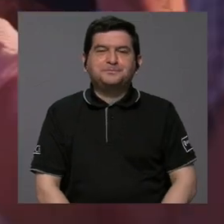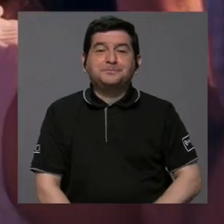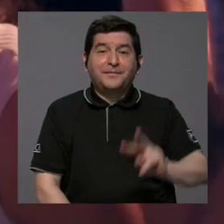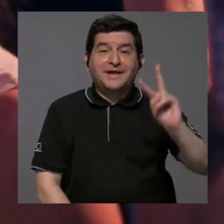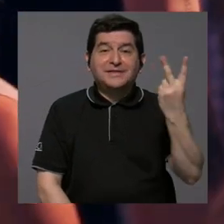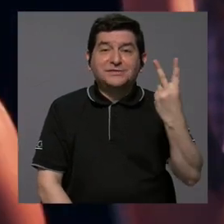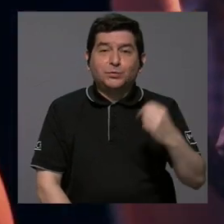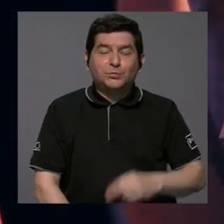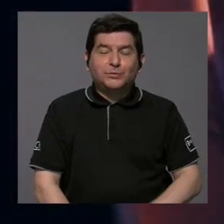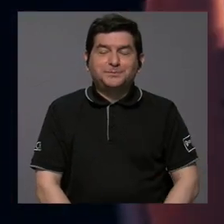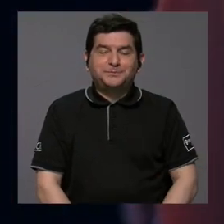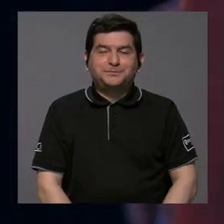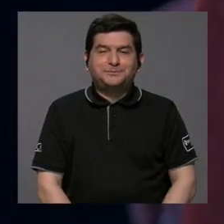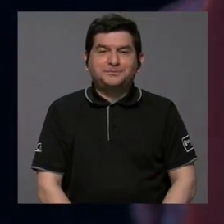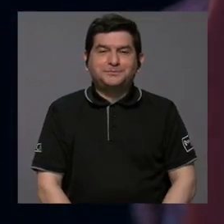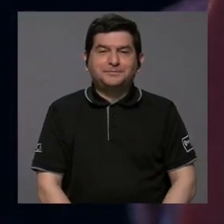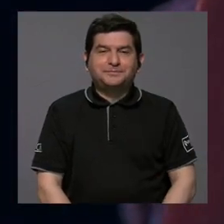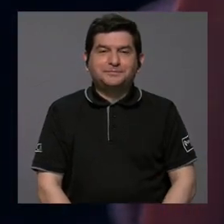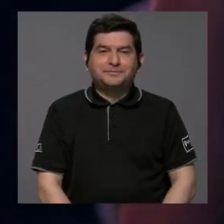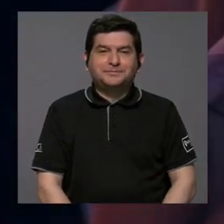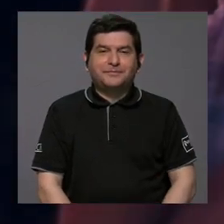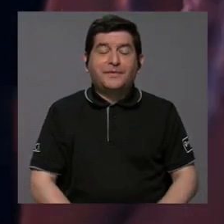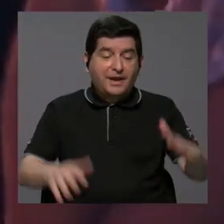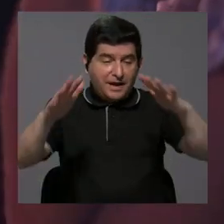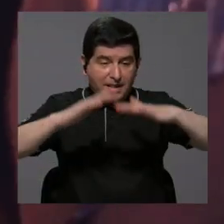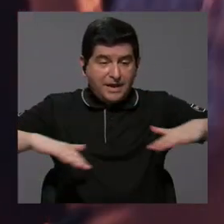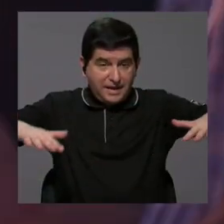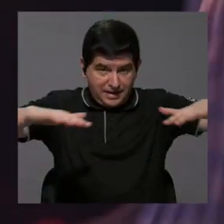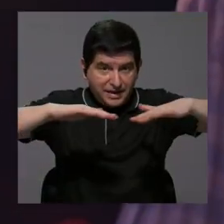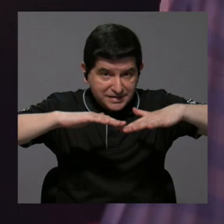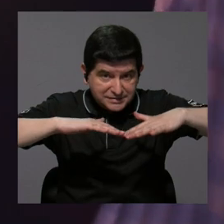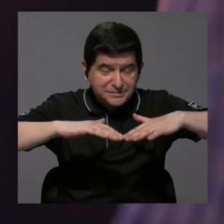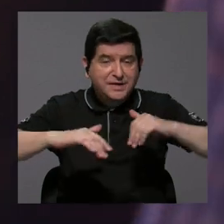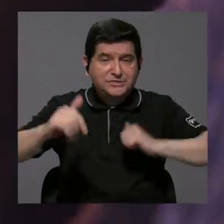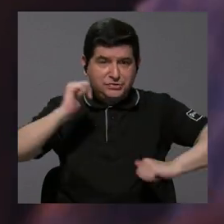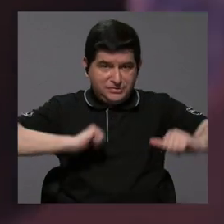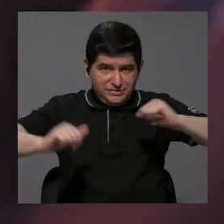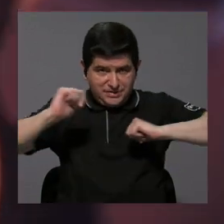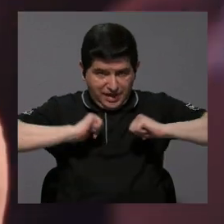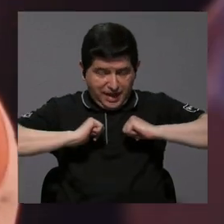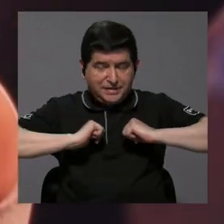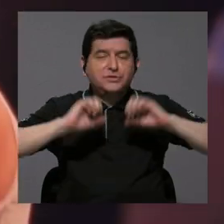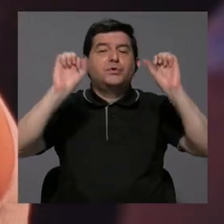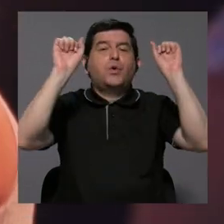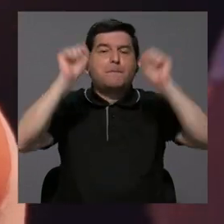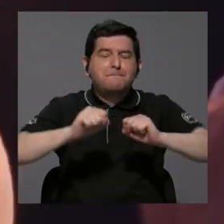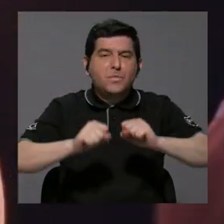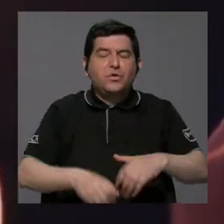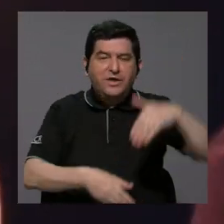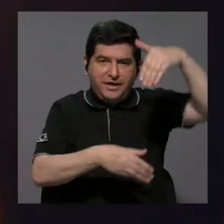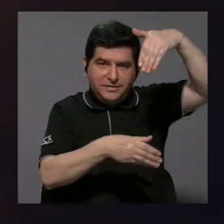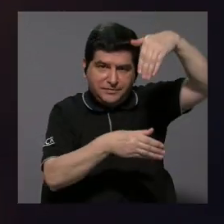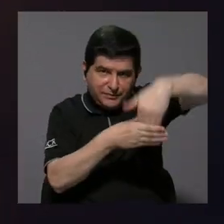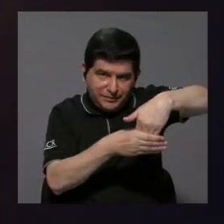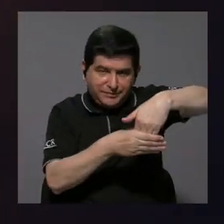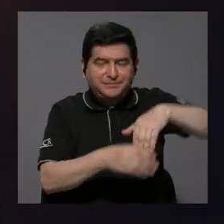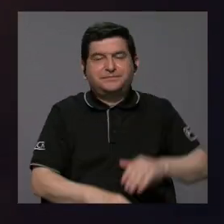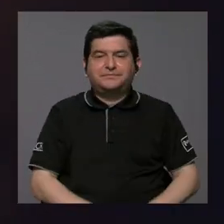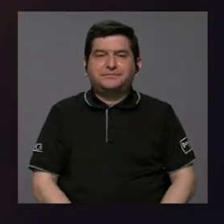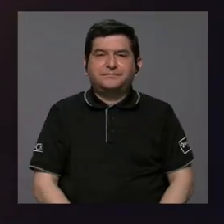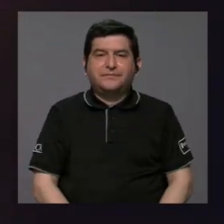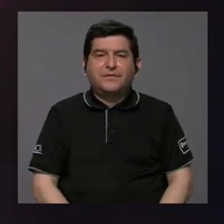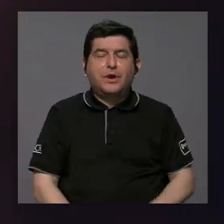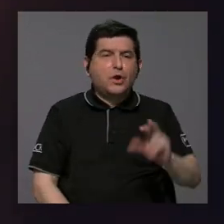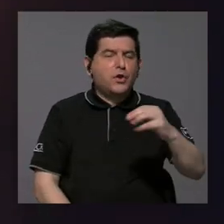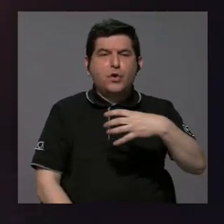el segundo deseo es poder tener espacios teatrales que se puedan intervenir más es